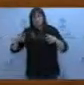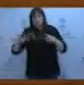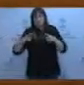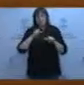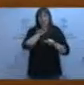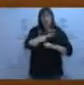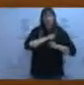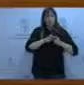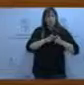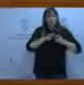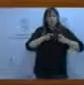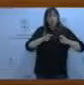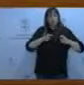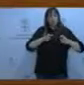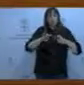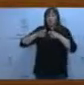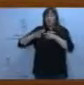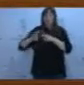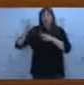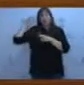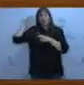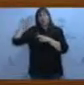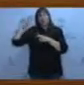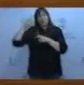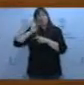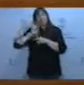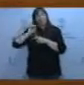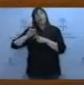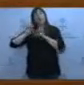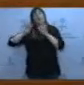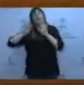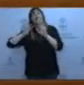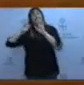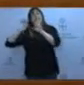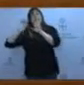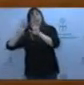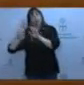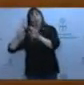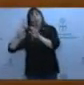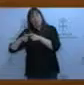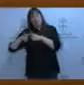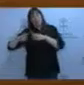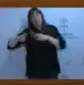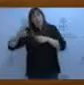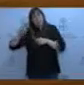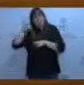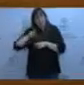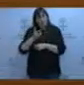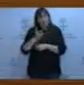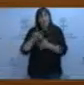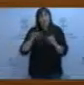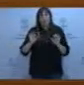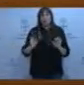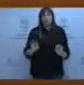desempleo se incrementa la tasa de suicidio en un 0,79, a iguales parámetros. Es cierto que la principal